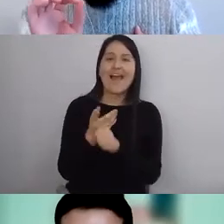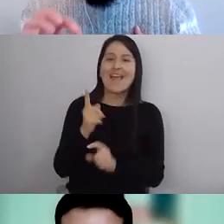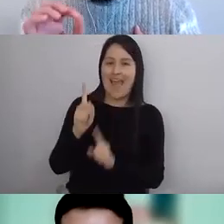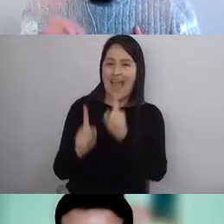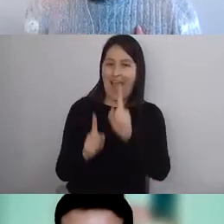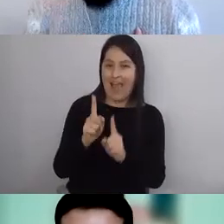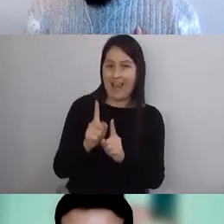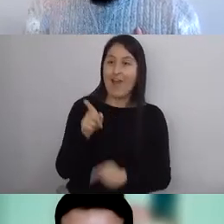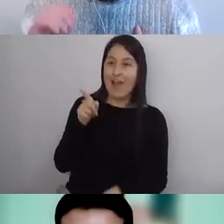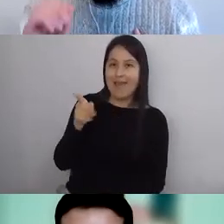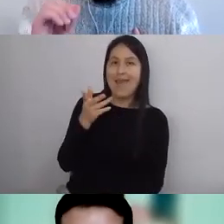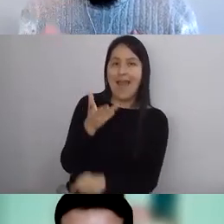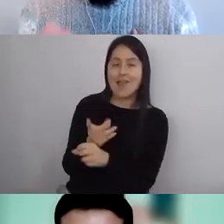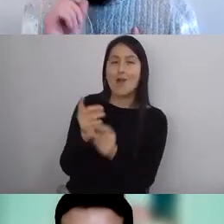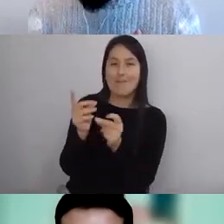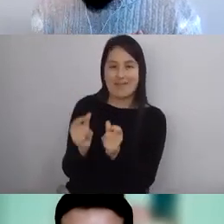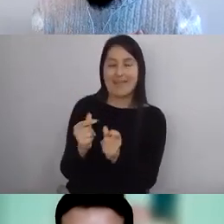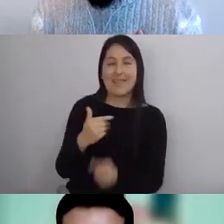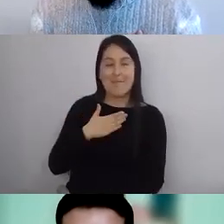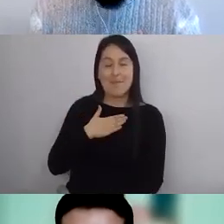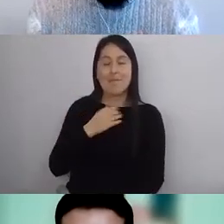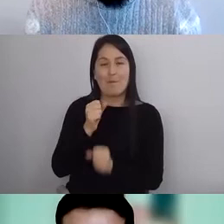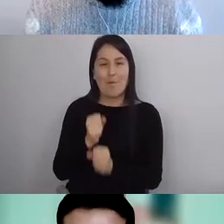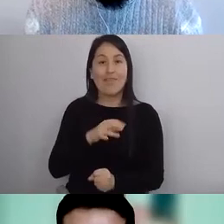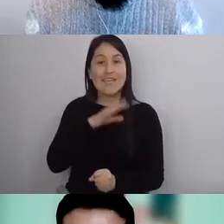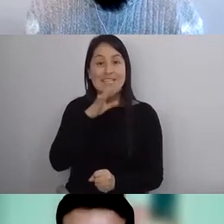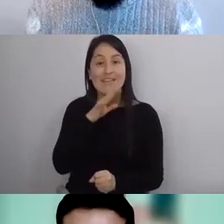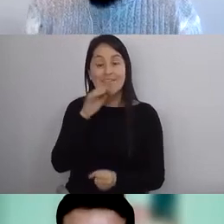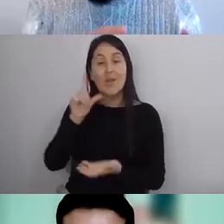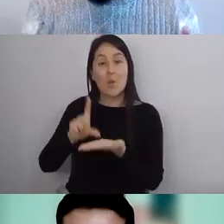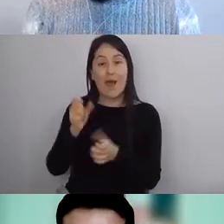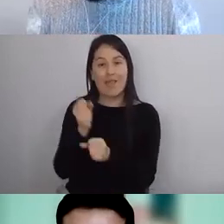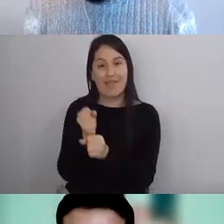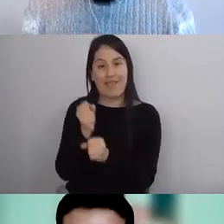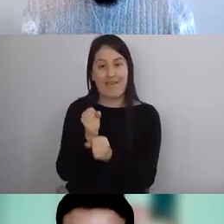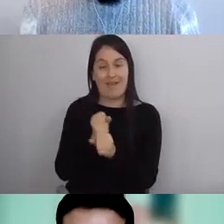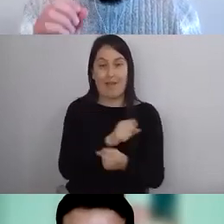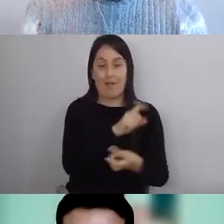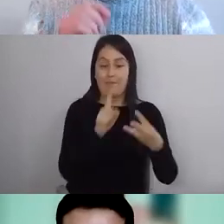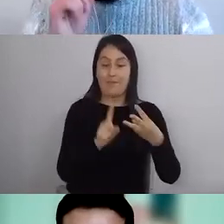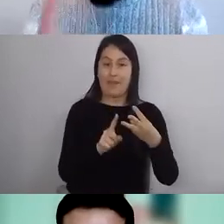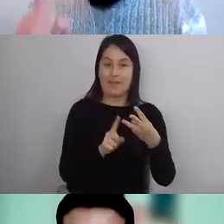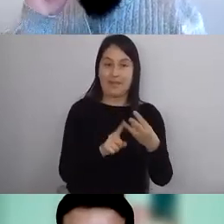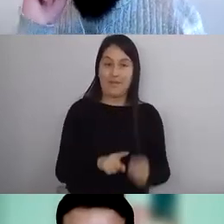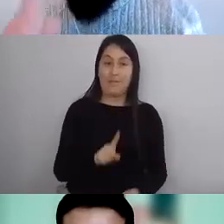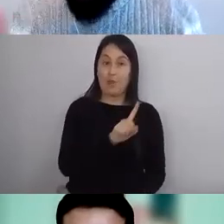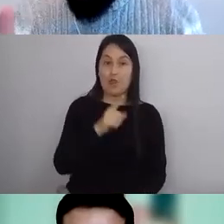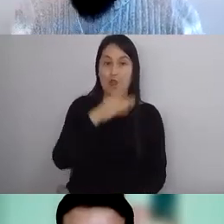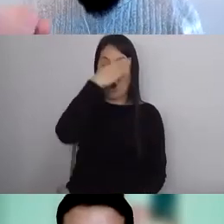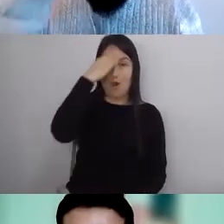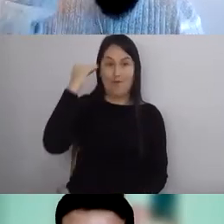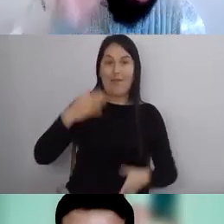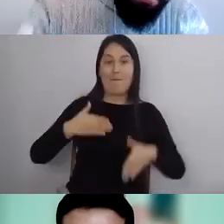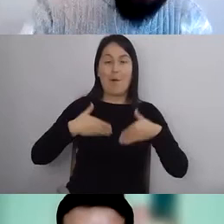una competencia que yo tengo, que me puede servir en un lugar de trabajo. ¿Perfecto? Tercer punto, no olvidemos la